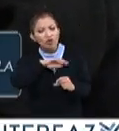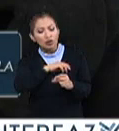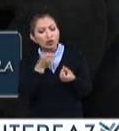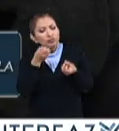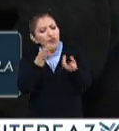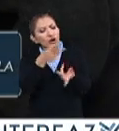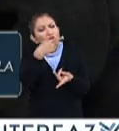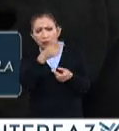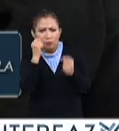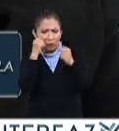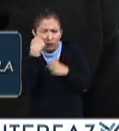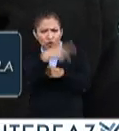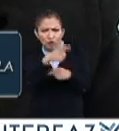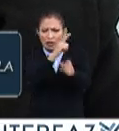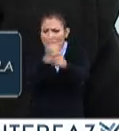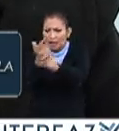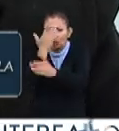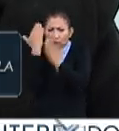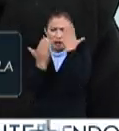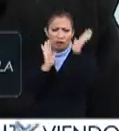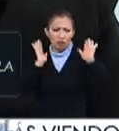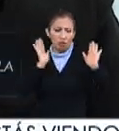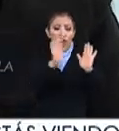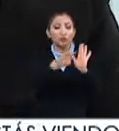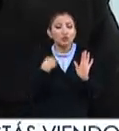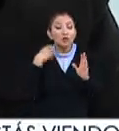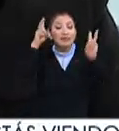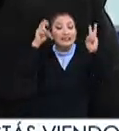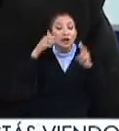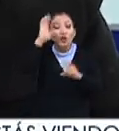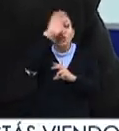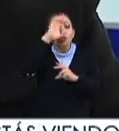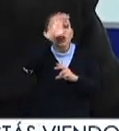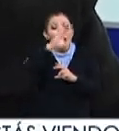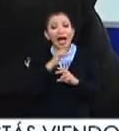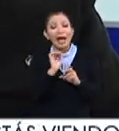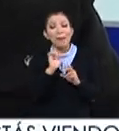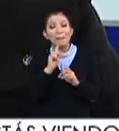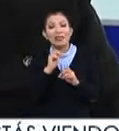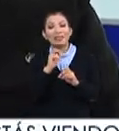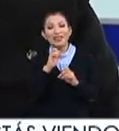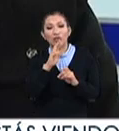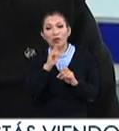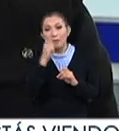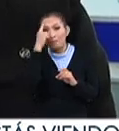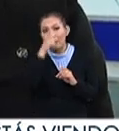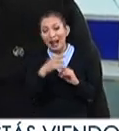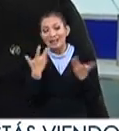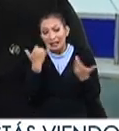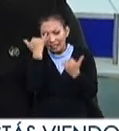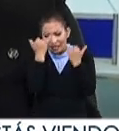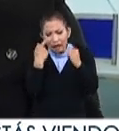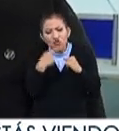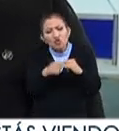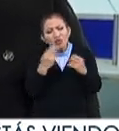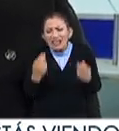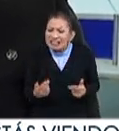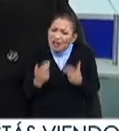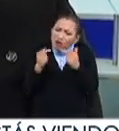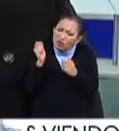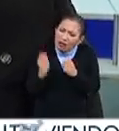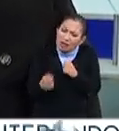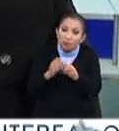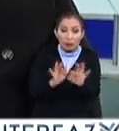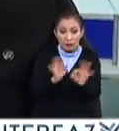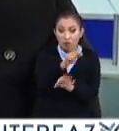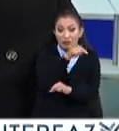les ofrecemos, independientemente de la carrera, lo que es la asignatura de cultura emprendedora para poder generar esta idea de qué es el emprendimiento, porque